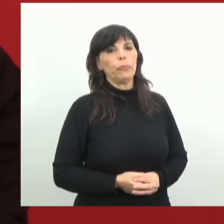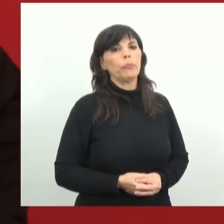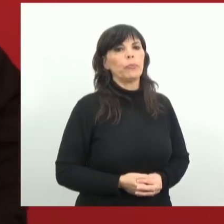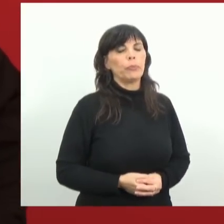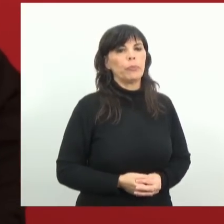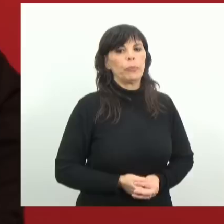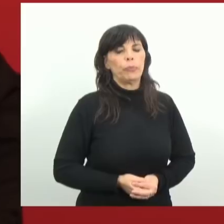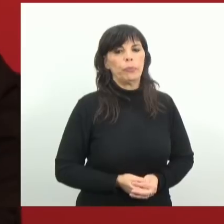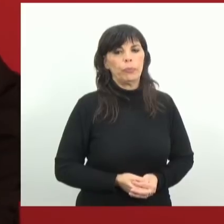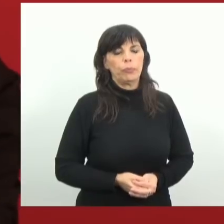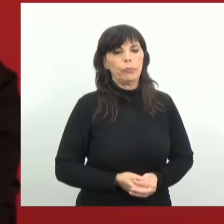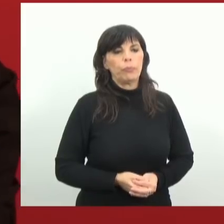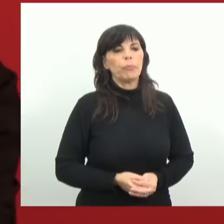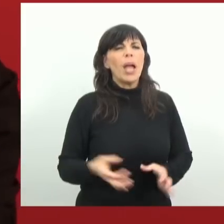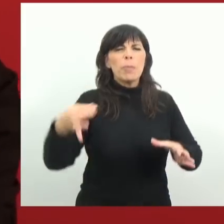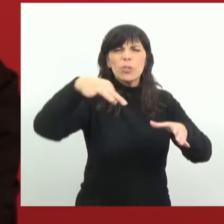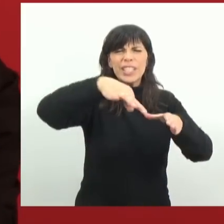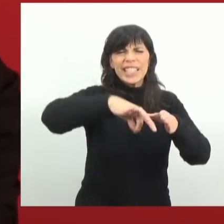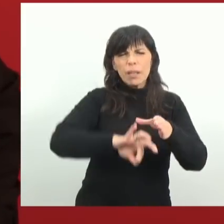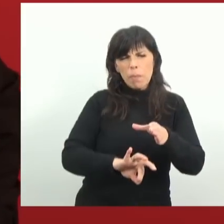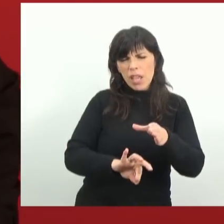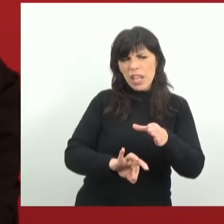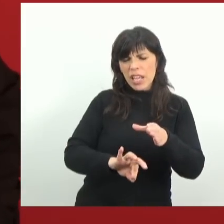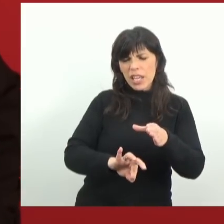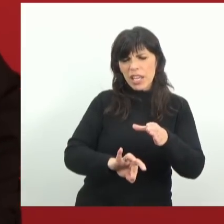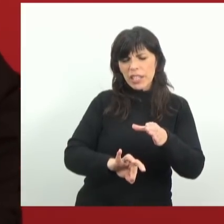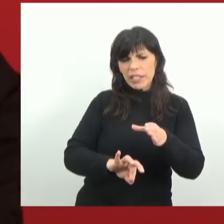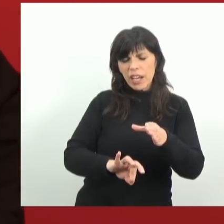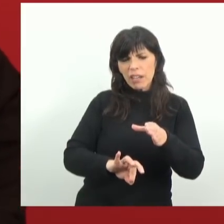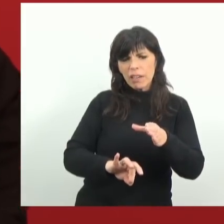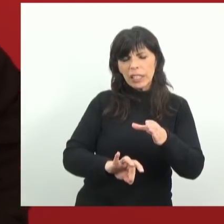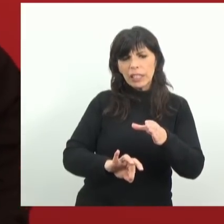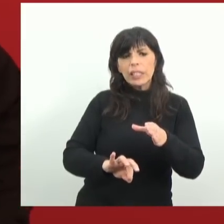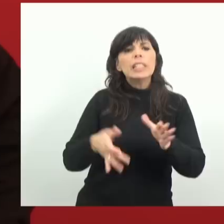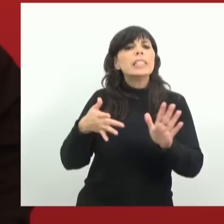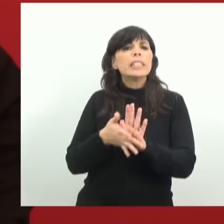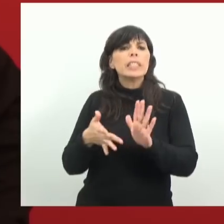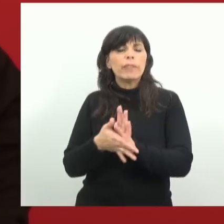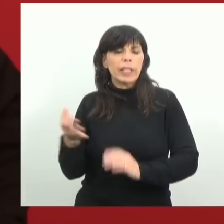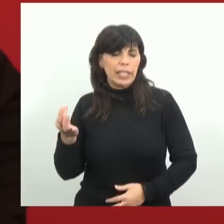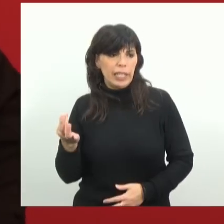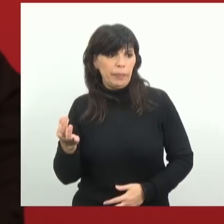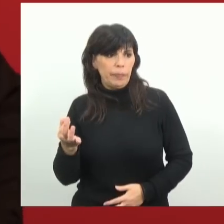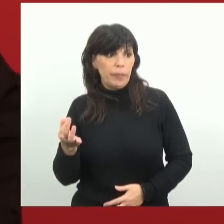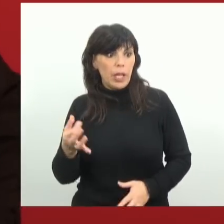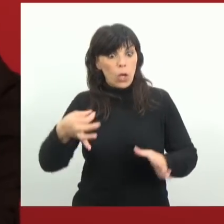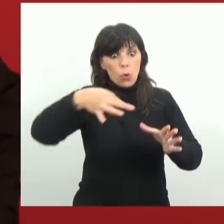¿Qué significa spoga? Es una semilla que no se puede matar.